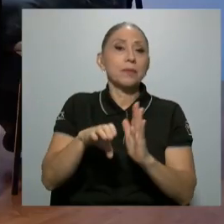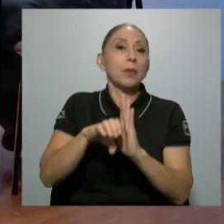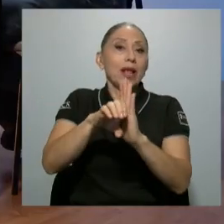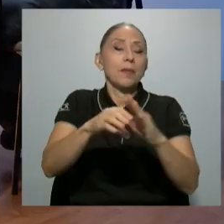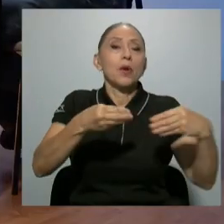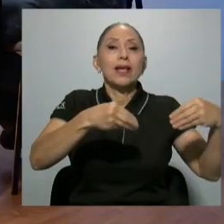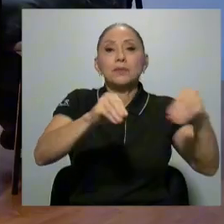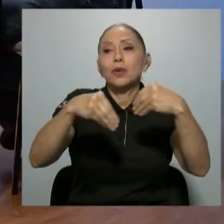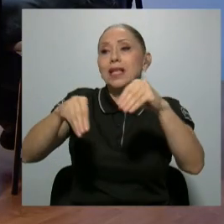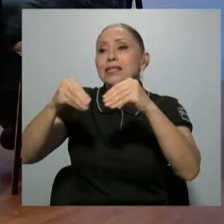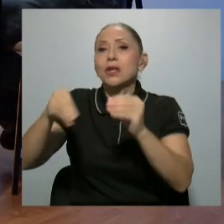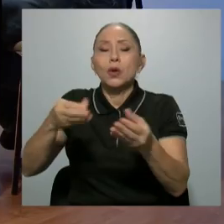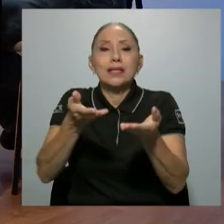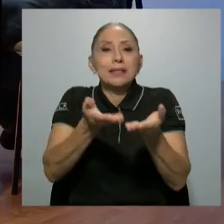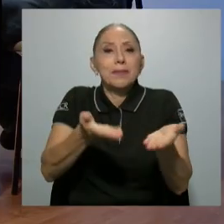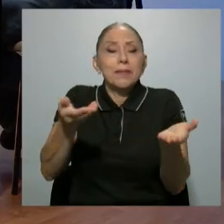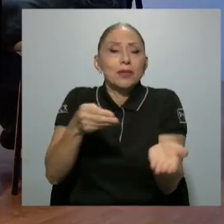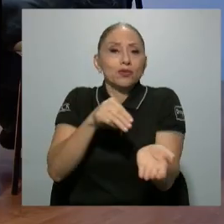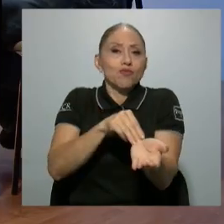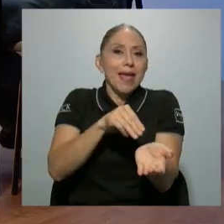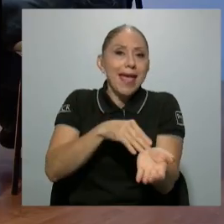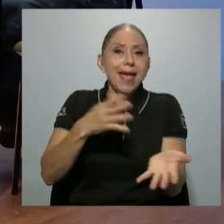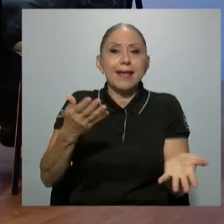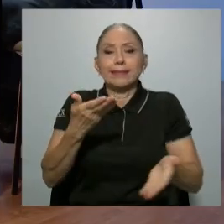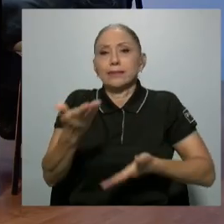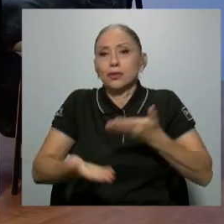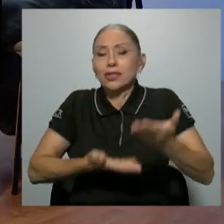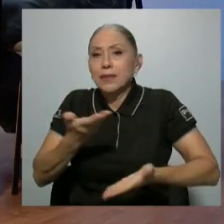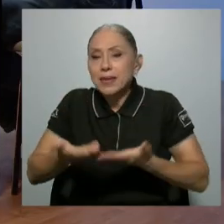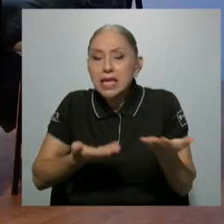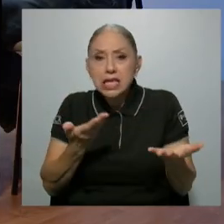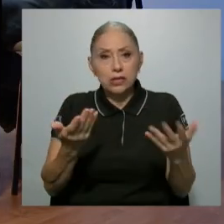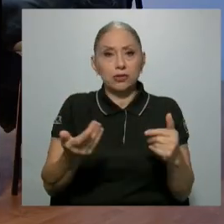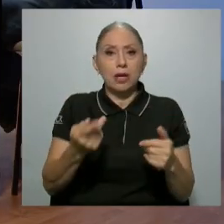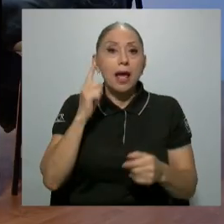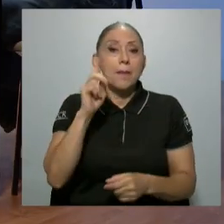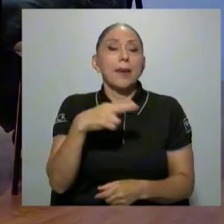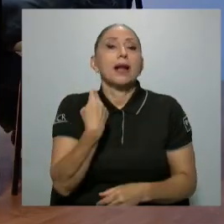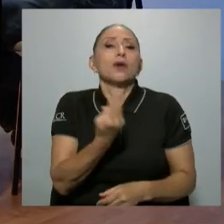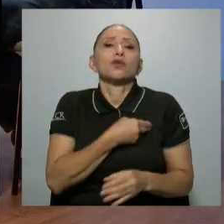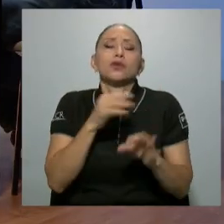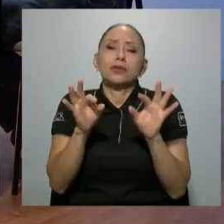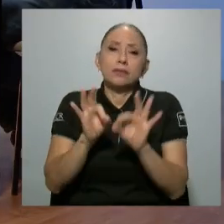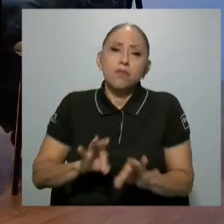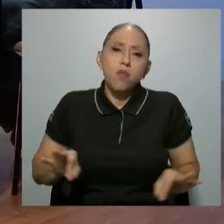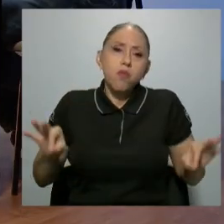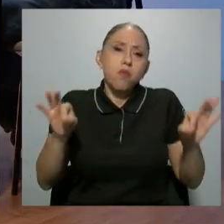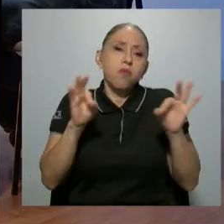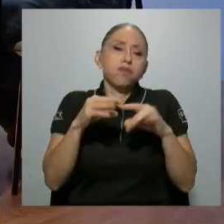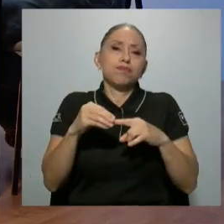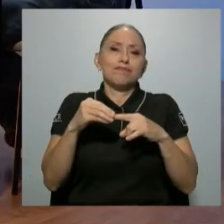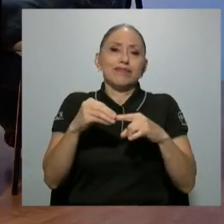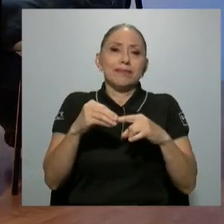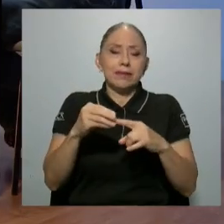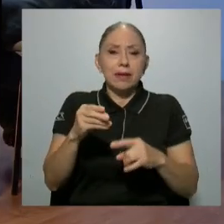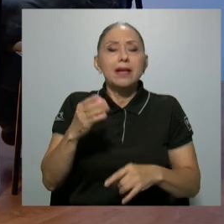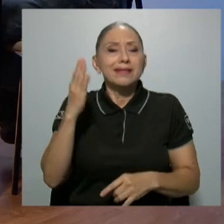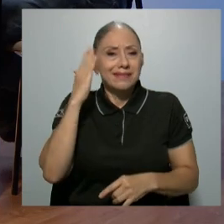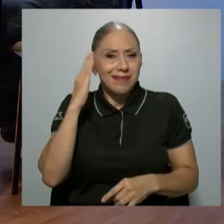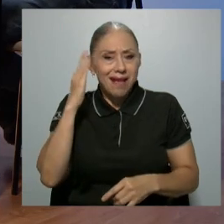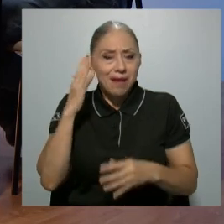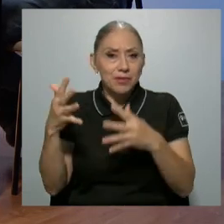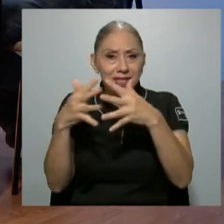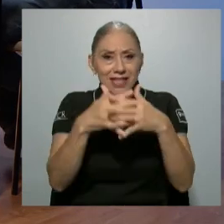de implementos médicos, servicios. Entonces, para nosotros es muy relevante. Sabemos que Estados Unidos